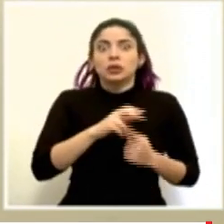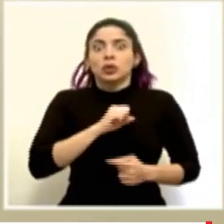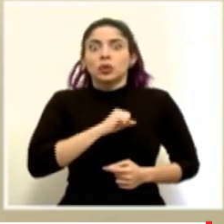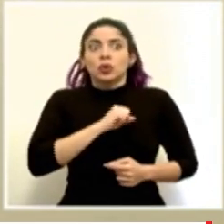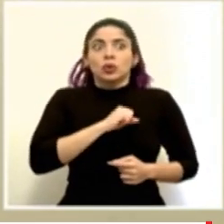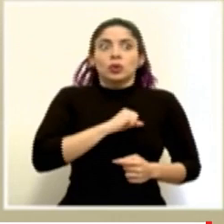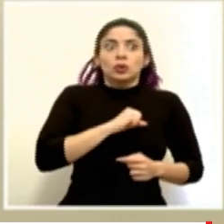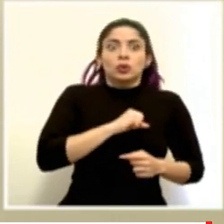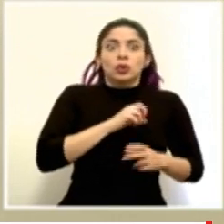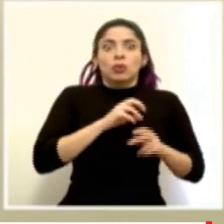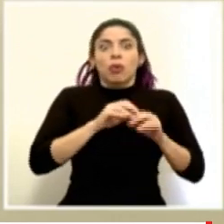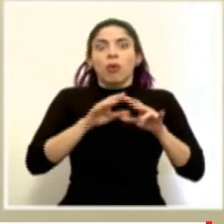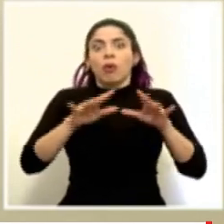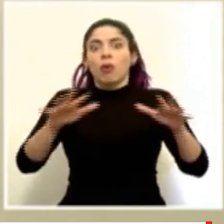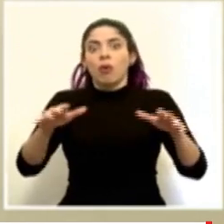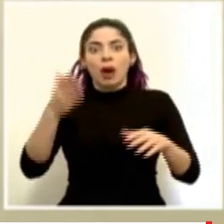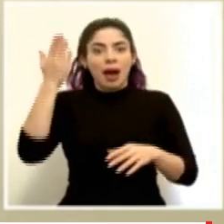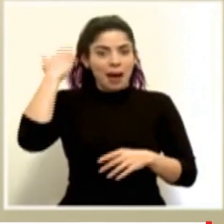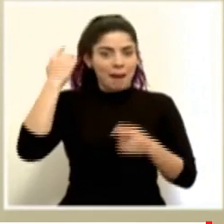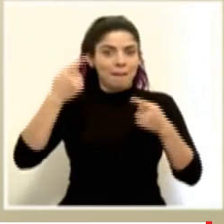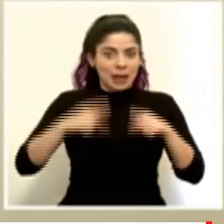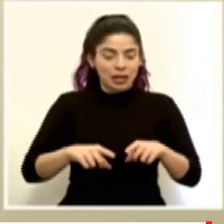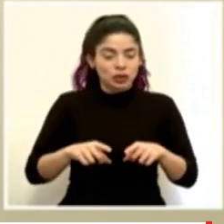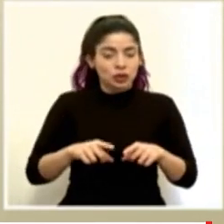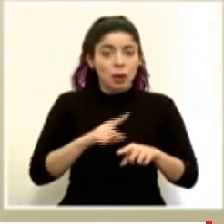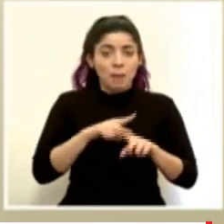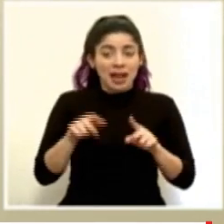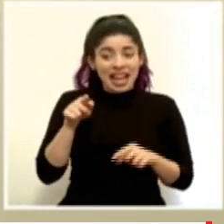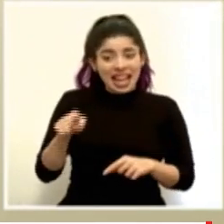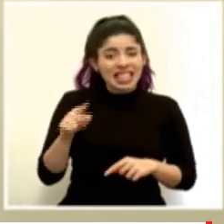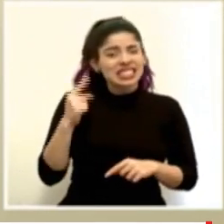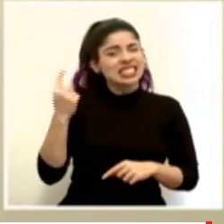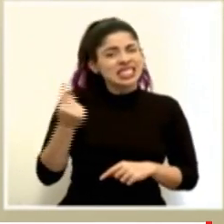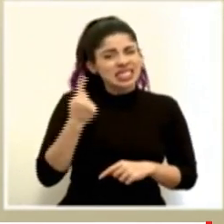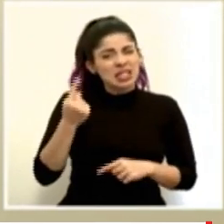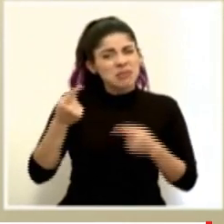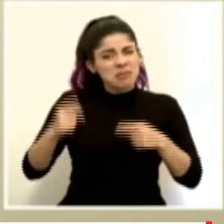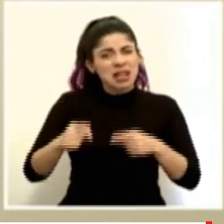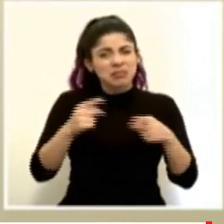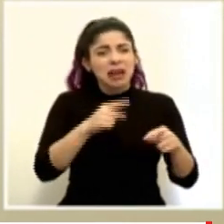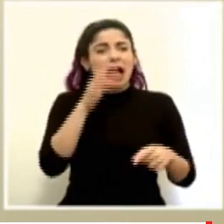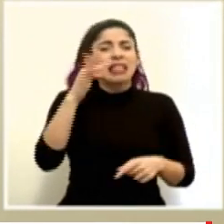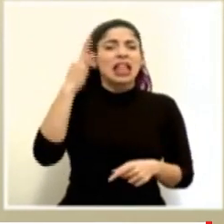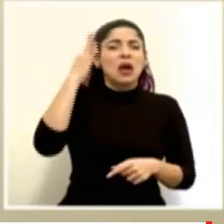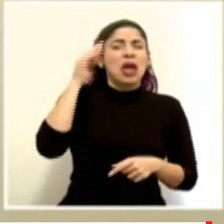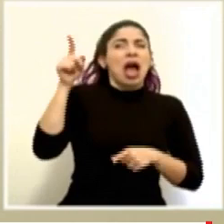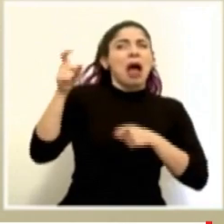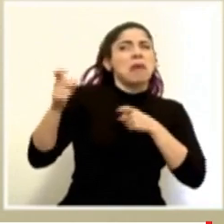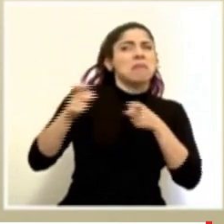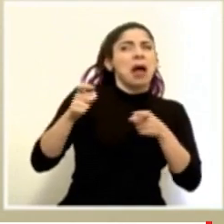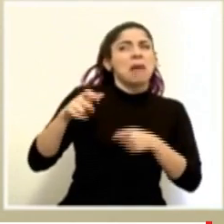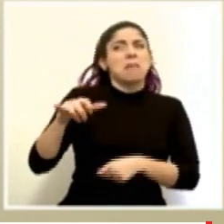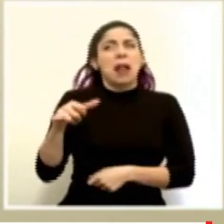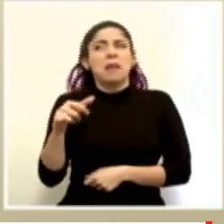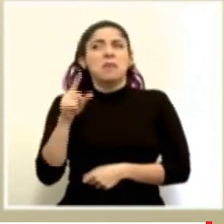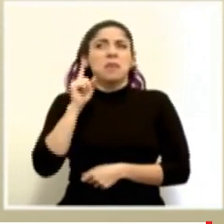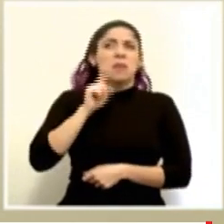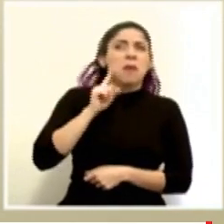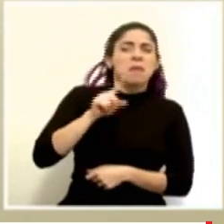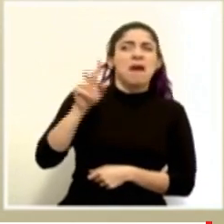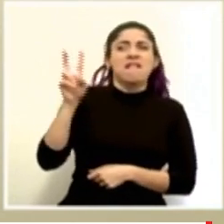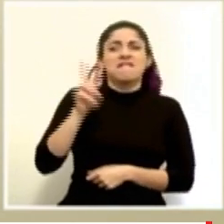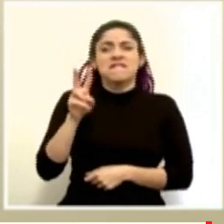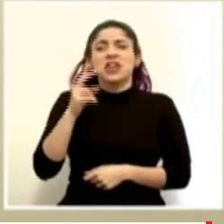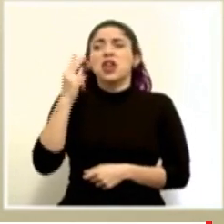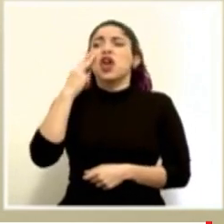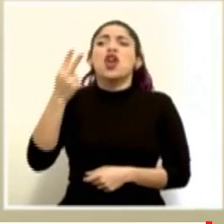un poco más en ese momento. Pero esto lamentablemente siempre se da. Las teorías de la conspiración de que esto no está ocurriendo, es un virus que